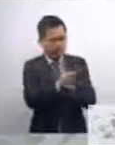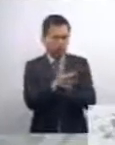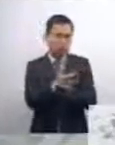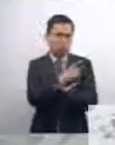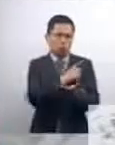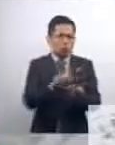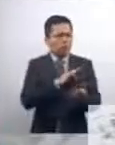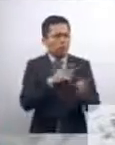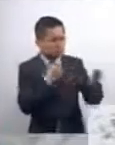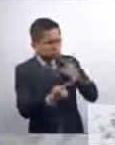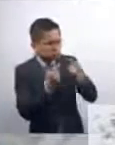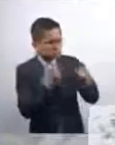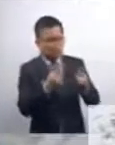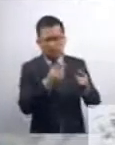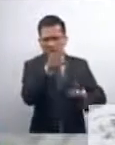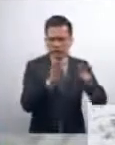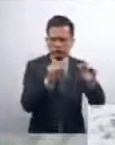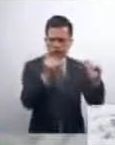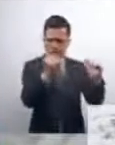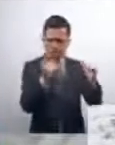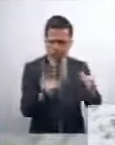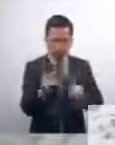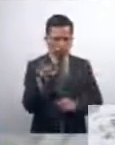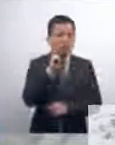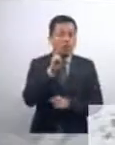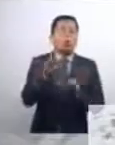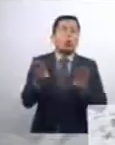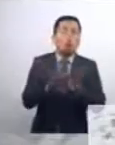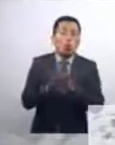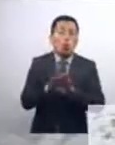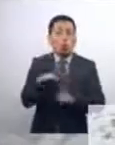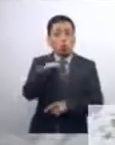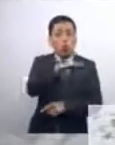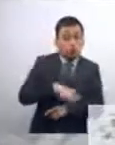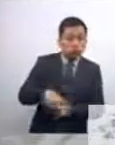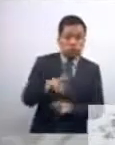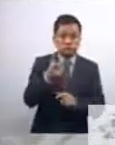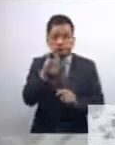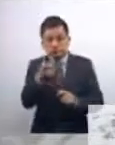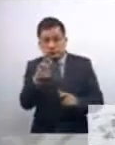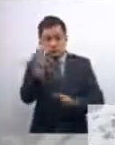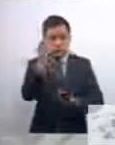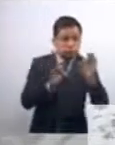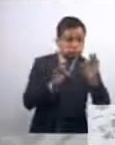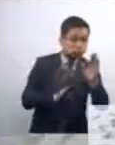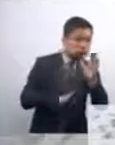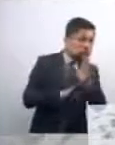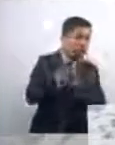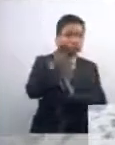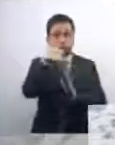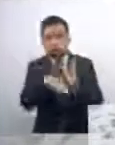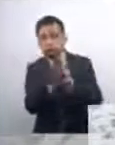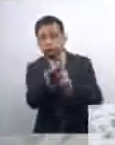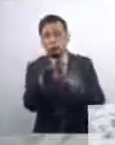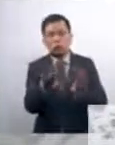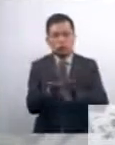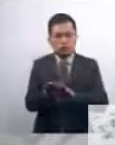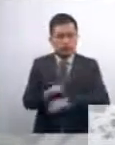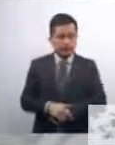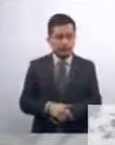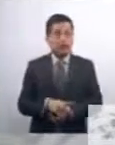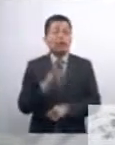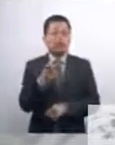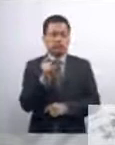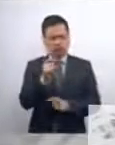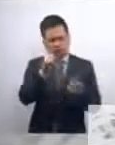utilidad dependerá de qué tan pronto se recuperen los niveles de ingreso. Con lo que la afectación crediticia se dan reportes